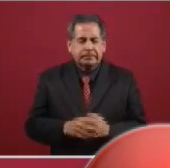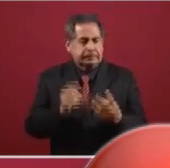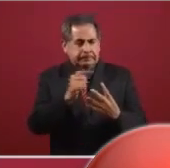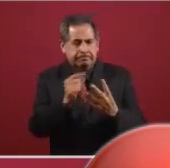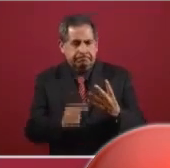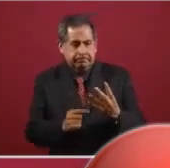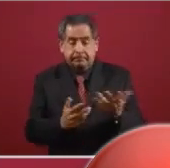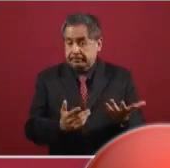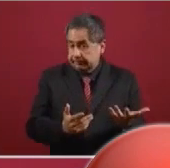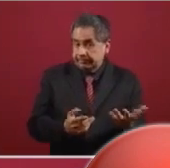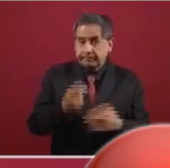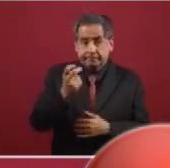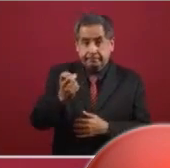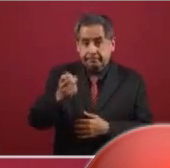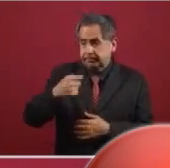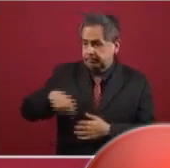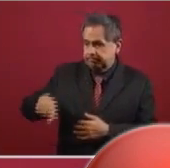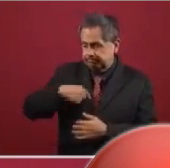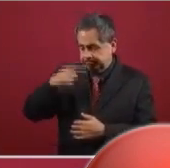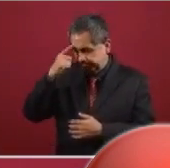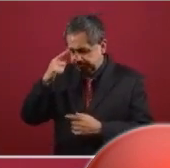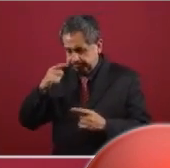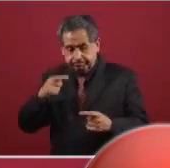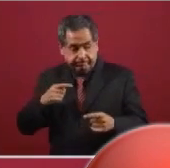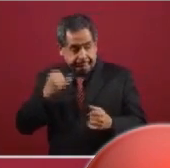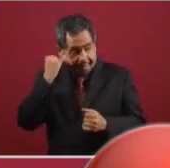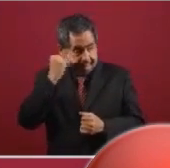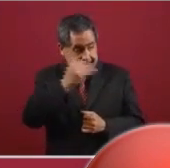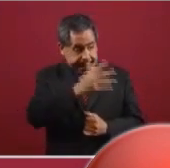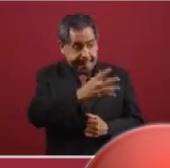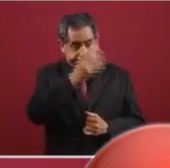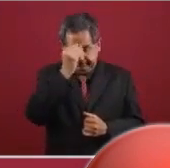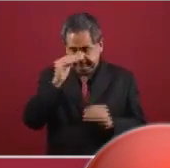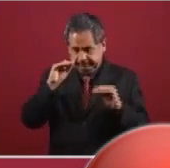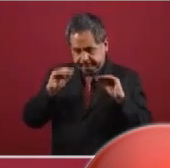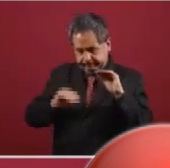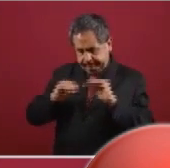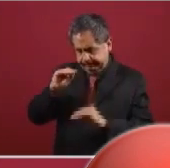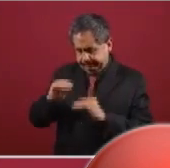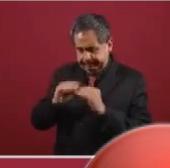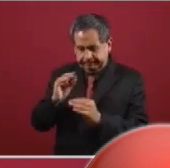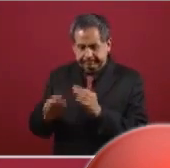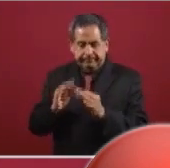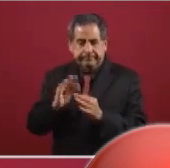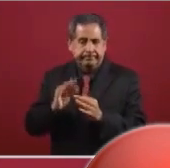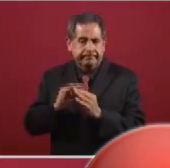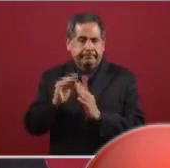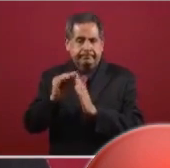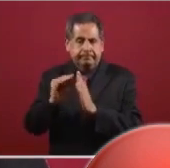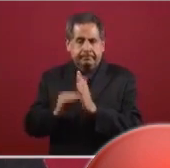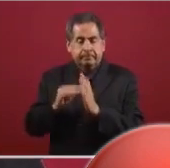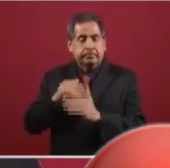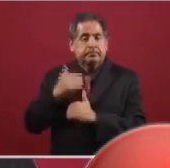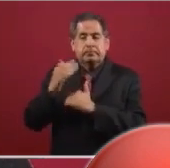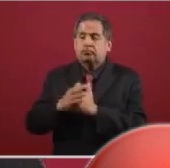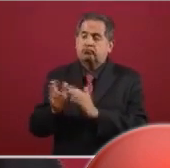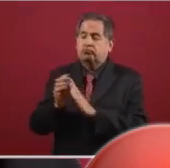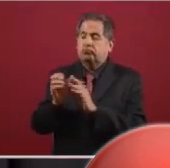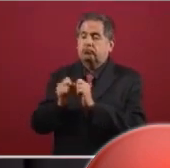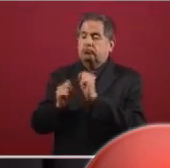Entonces, se está trabajando con ese propósito de tener una constitución